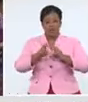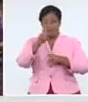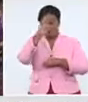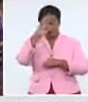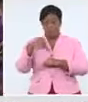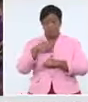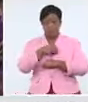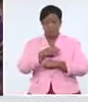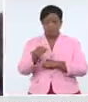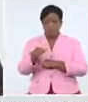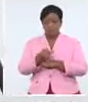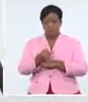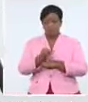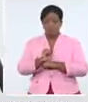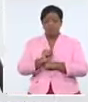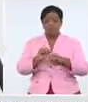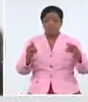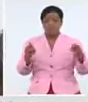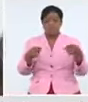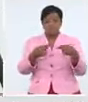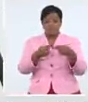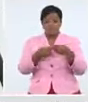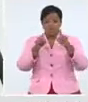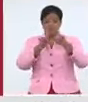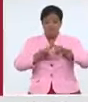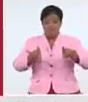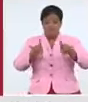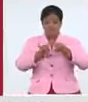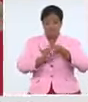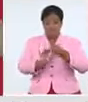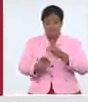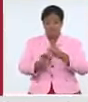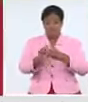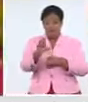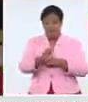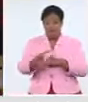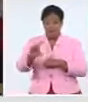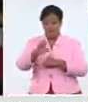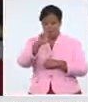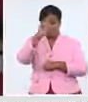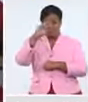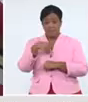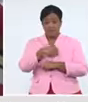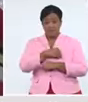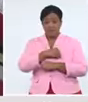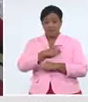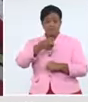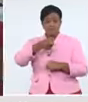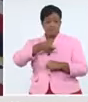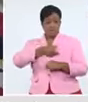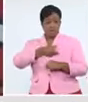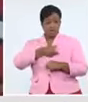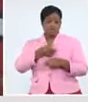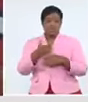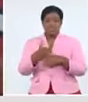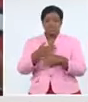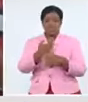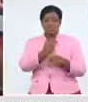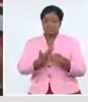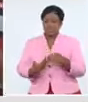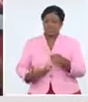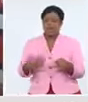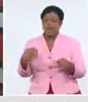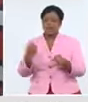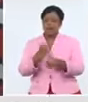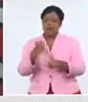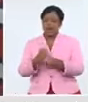en la Universidad Médica Carlos J. Finlay, además recibieron el sello Mérito al Humanismo, la Sensibilidad y la Solidaridad, instituido por el